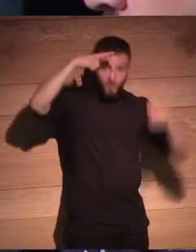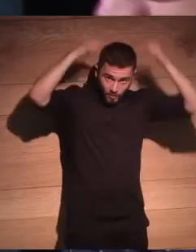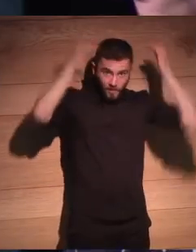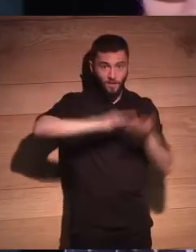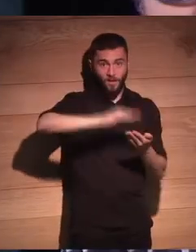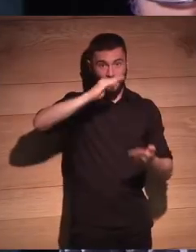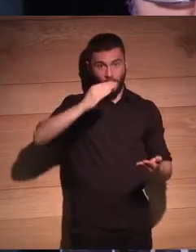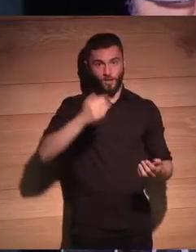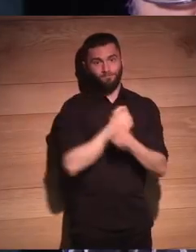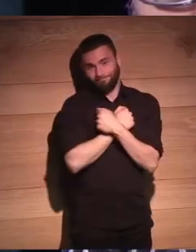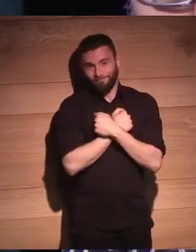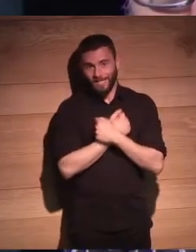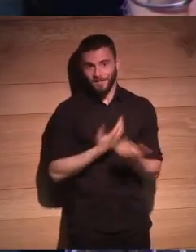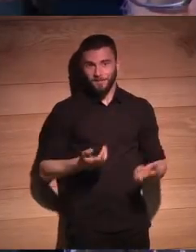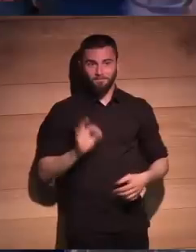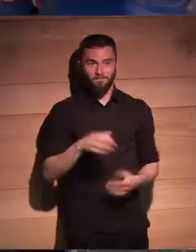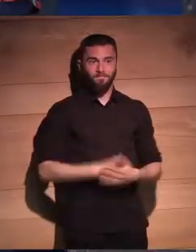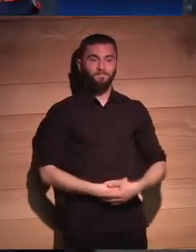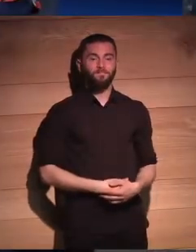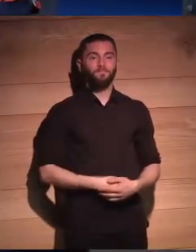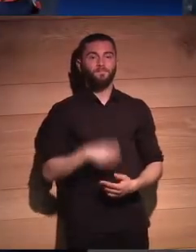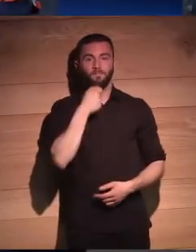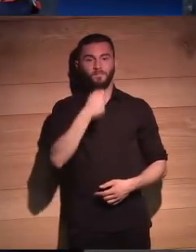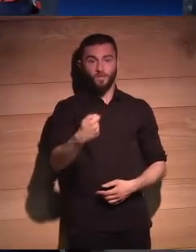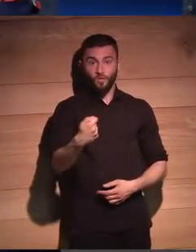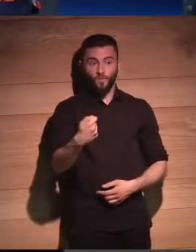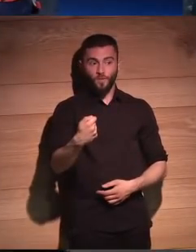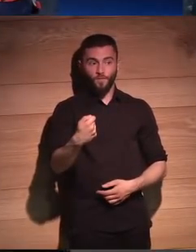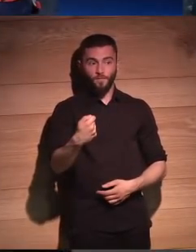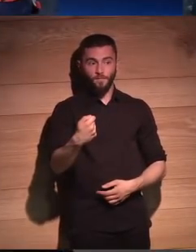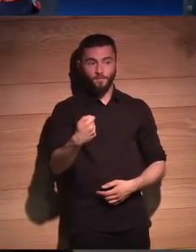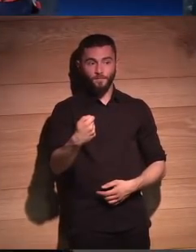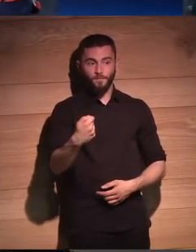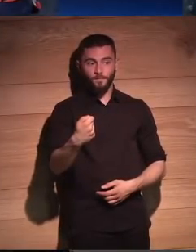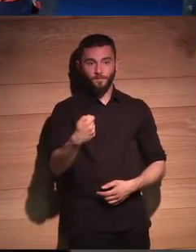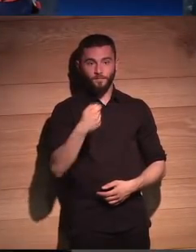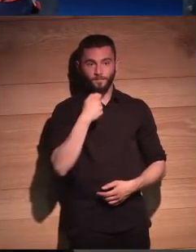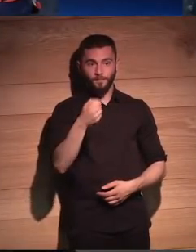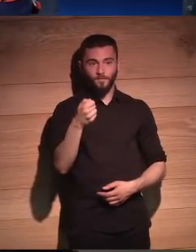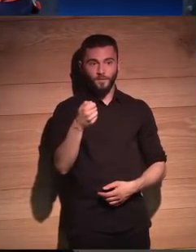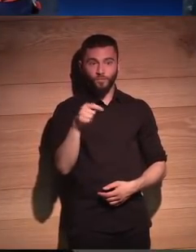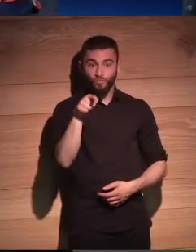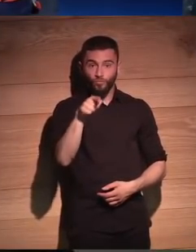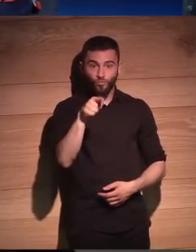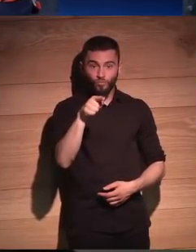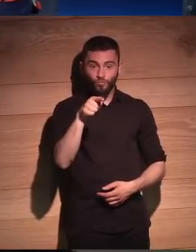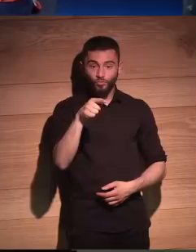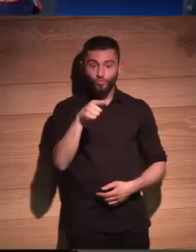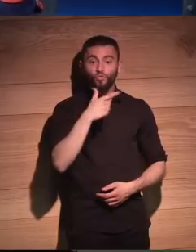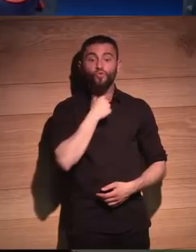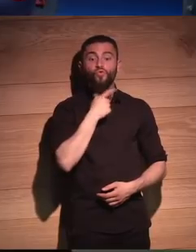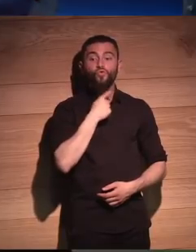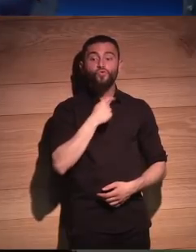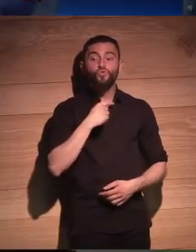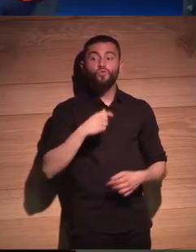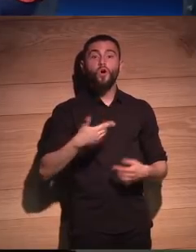cariño. La verdad es que sí. ¿Tienes micrófono a mano? ¿Flechazo? No. Entonces, no,